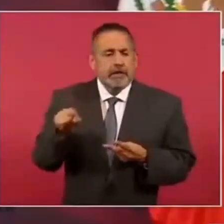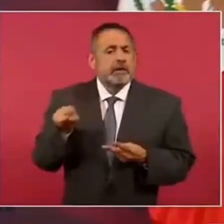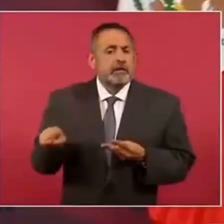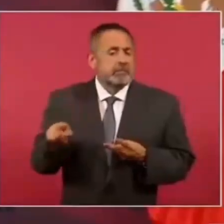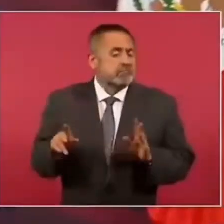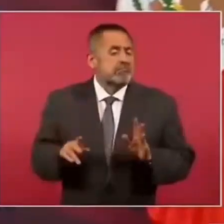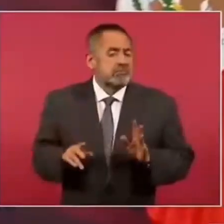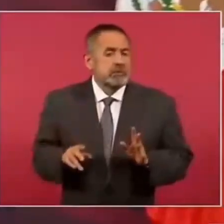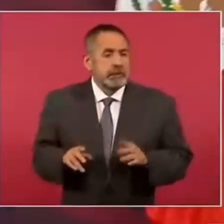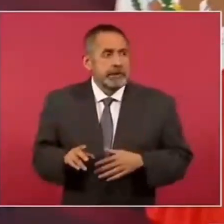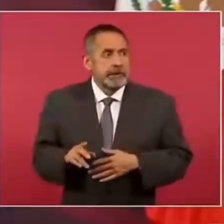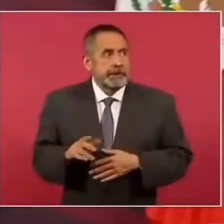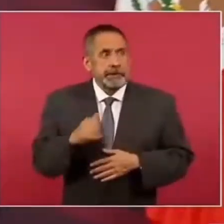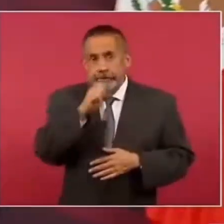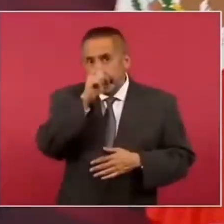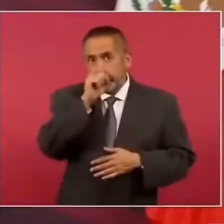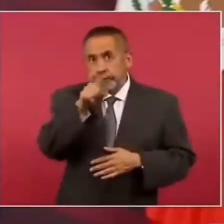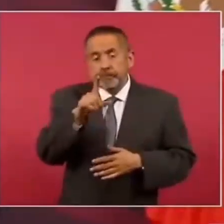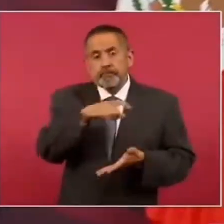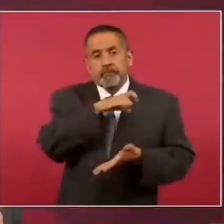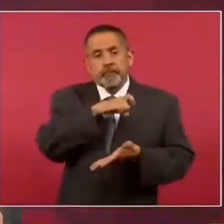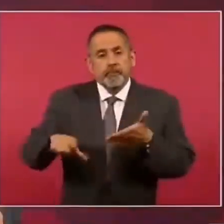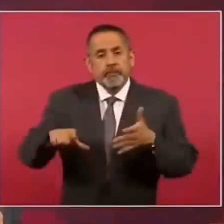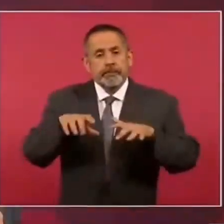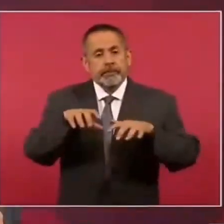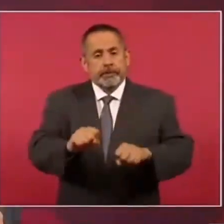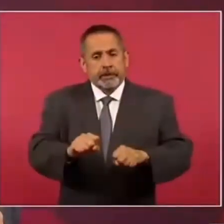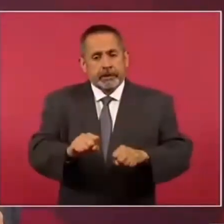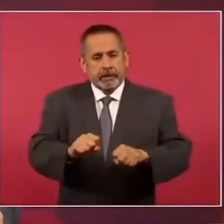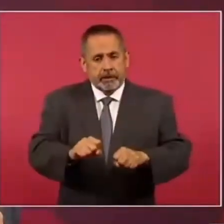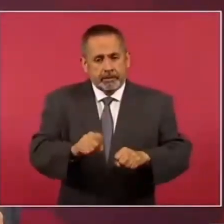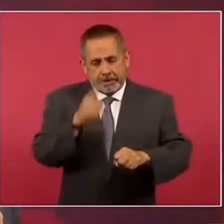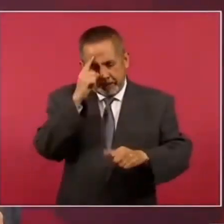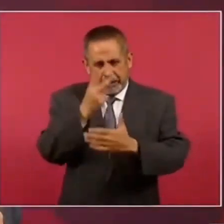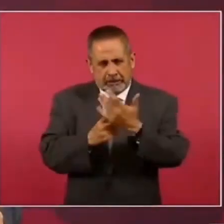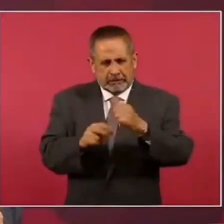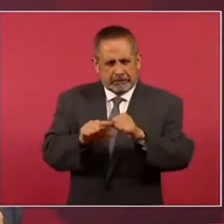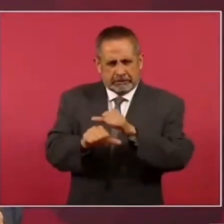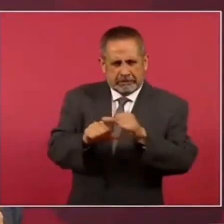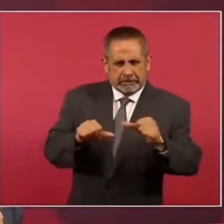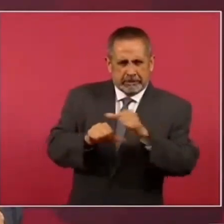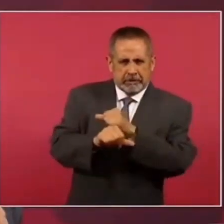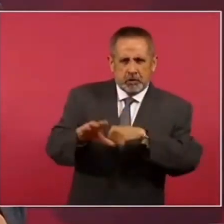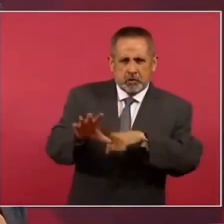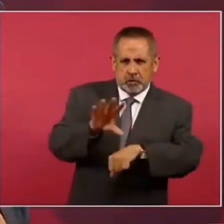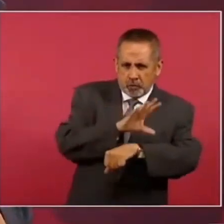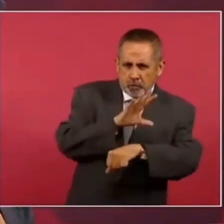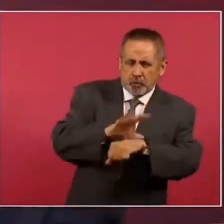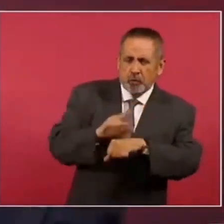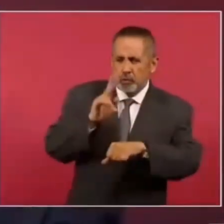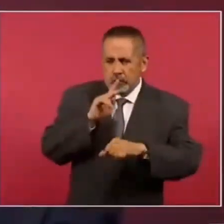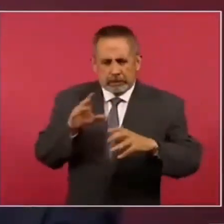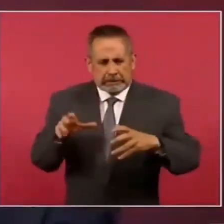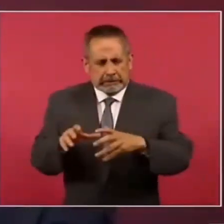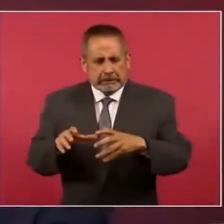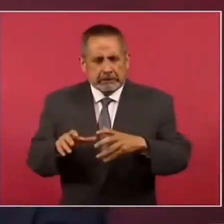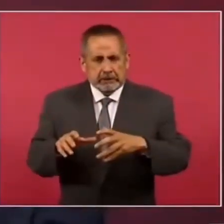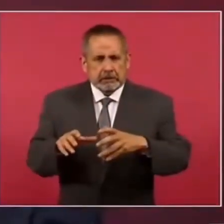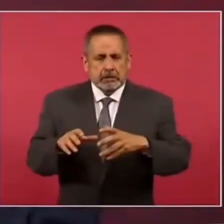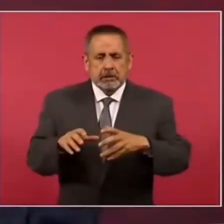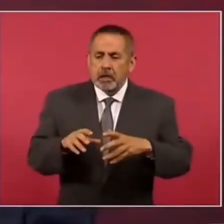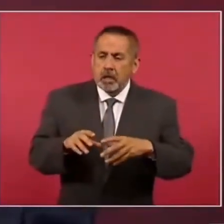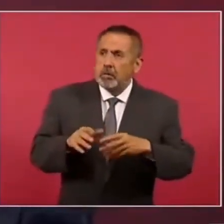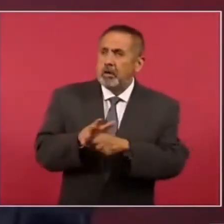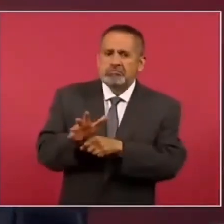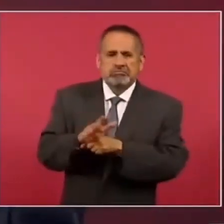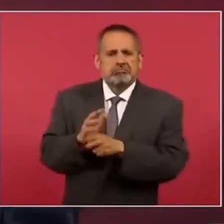Ya compramos una planta también de ciclo combinado para resolver el problema del